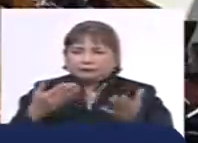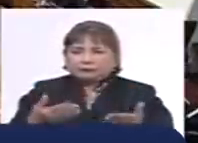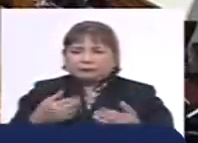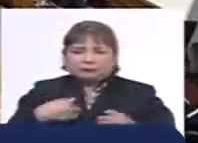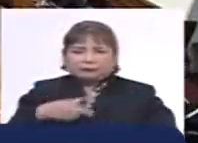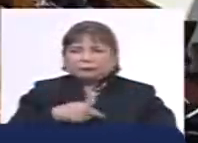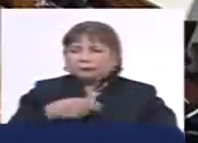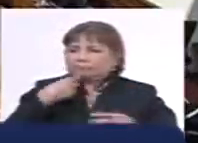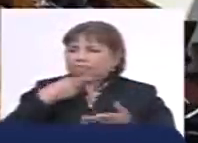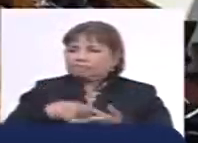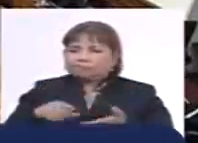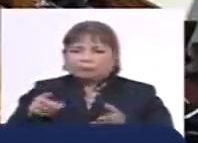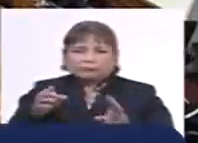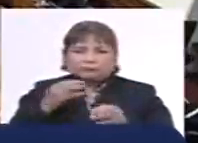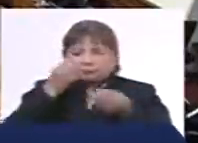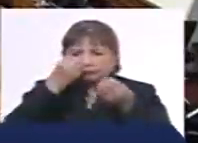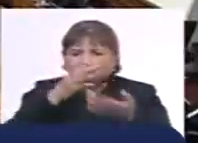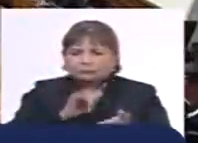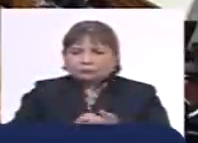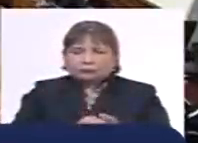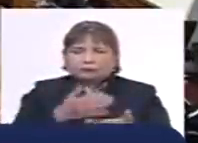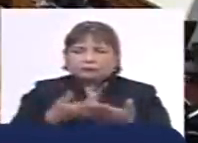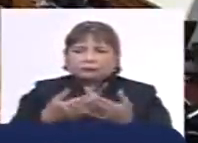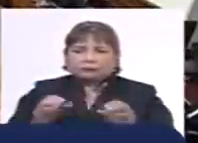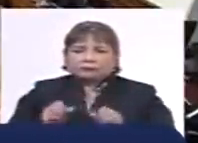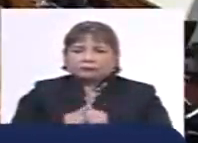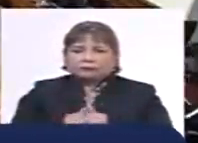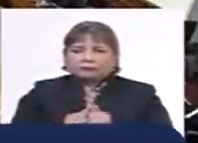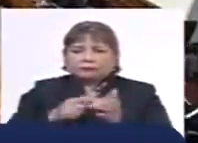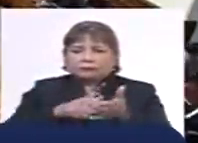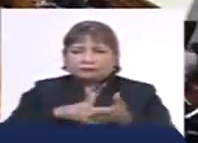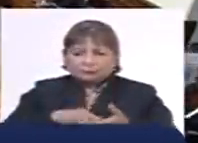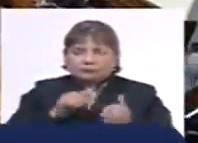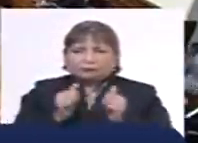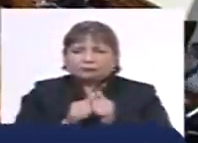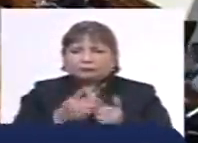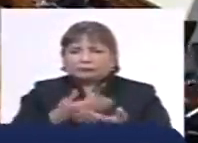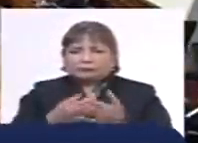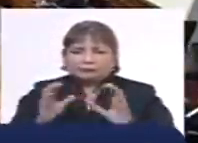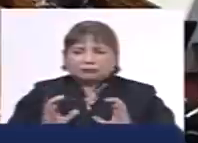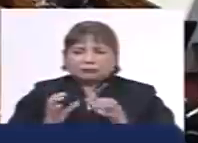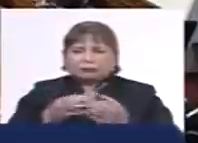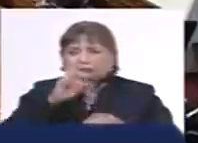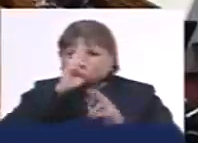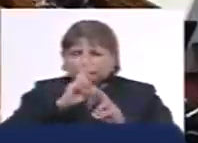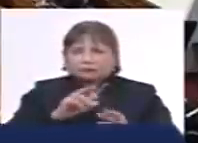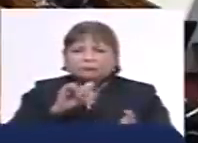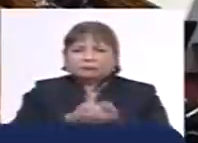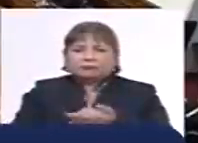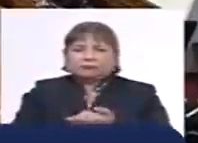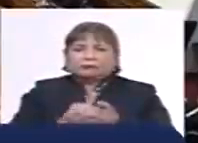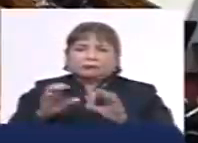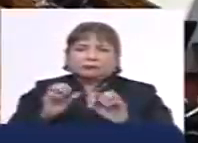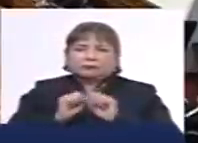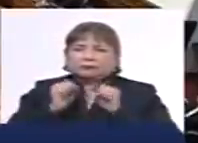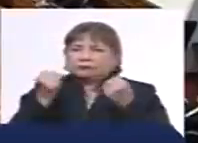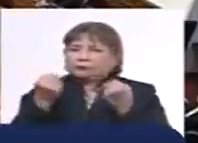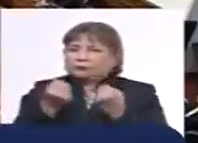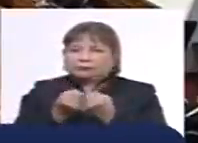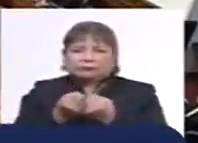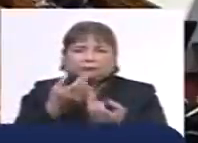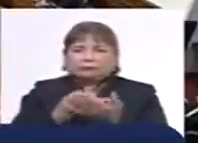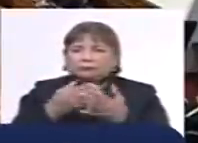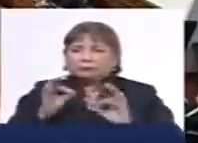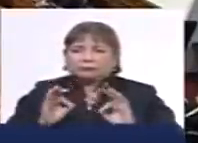a su cargo la dirección de los debates y la prerrogativa de exigir a los congresistas que se conduzcan con respeto y buenas maneras durante las sesiones.